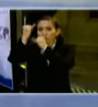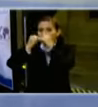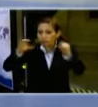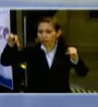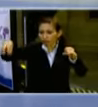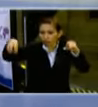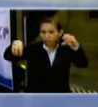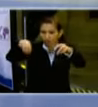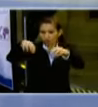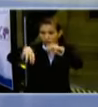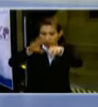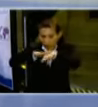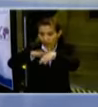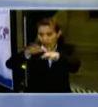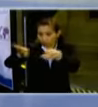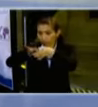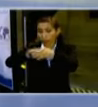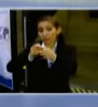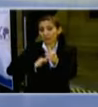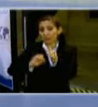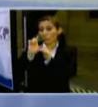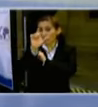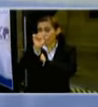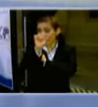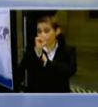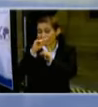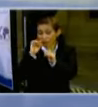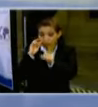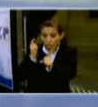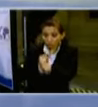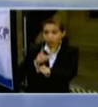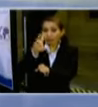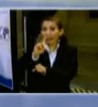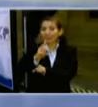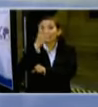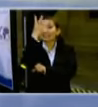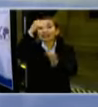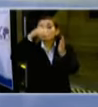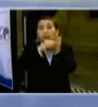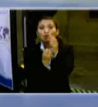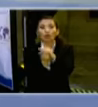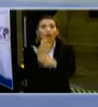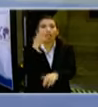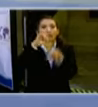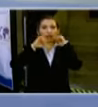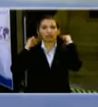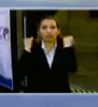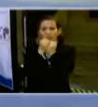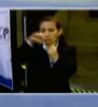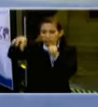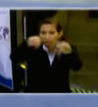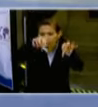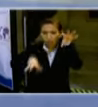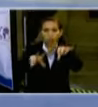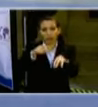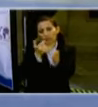organizaciones. Durante el siglo XX aparecieron 33,000 nuevas organizaciones